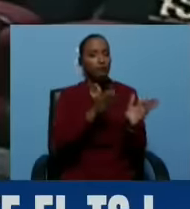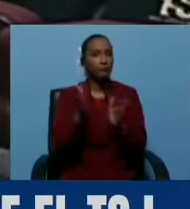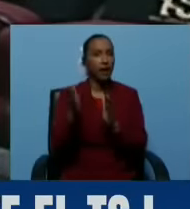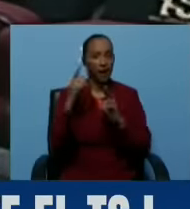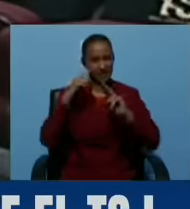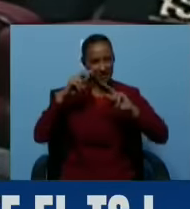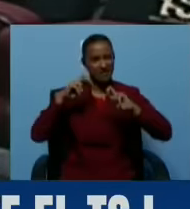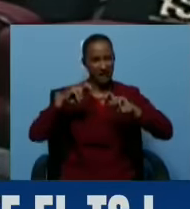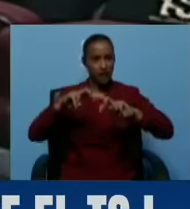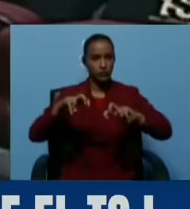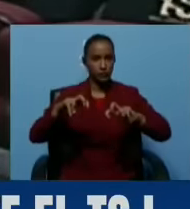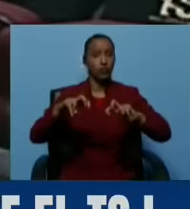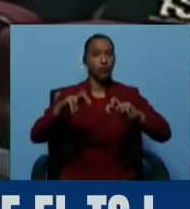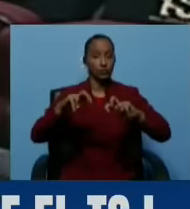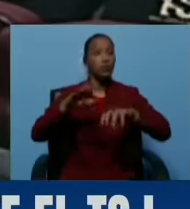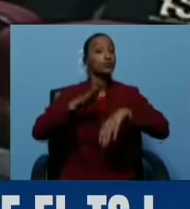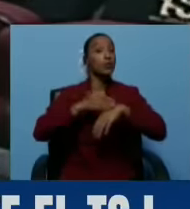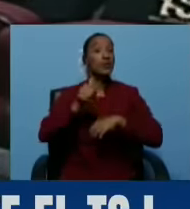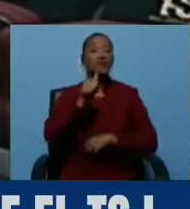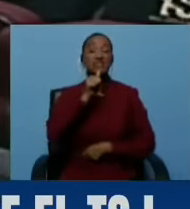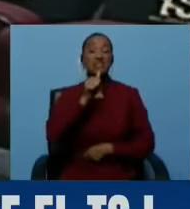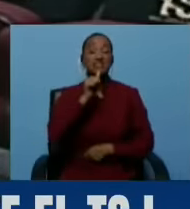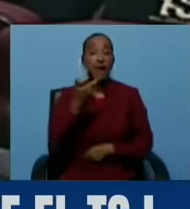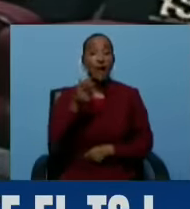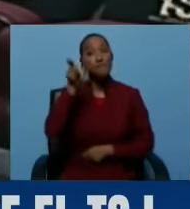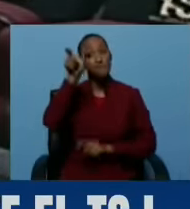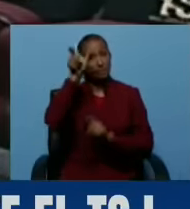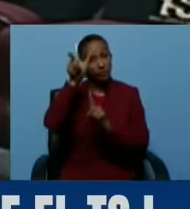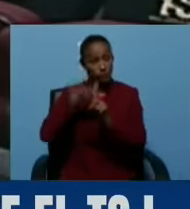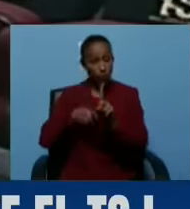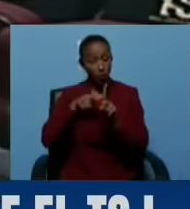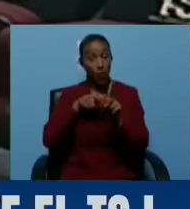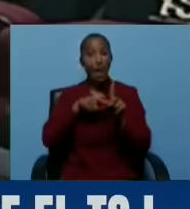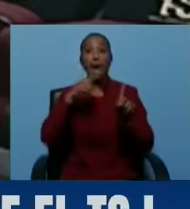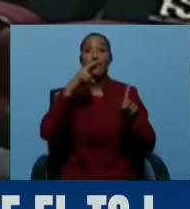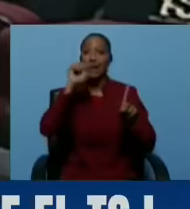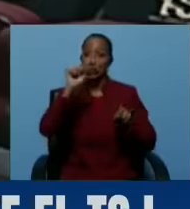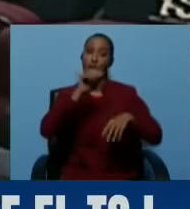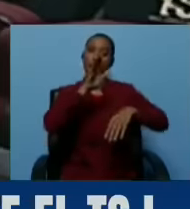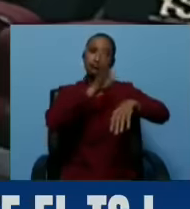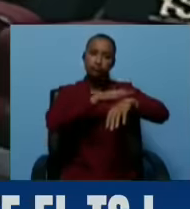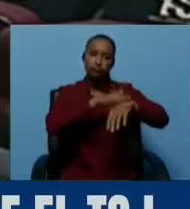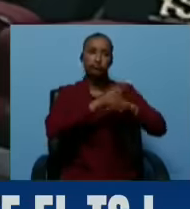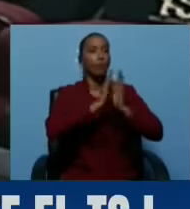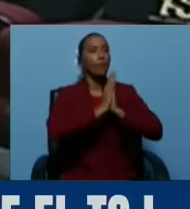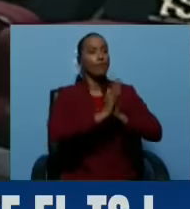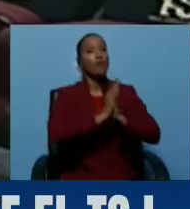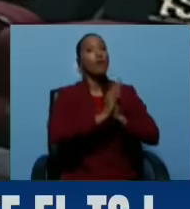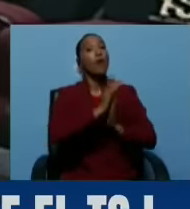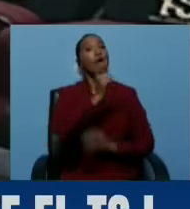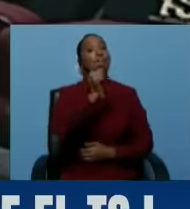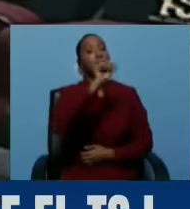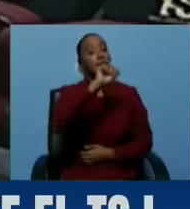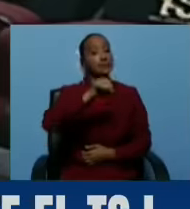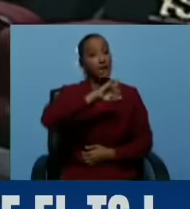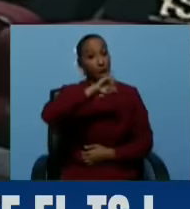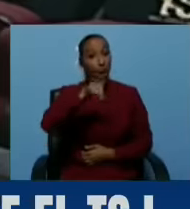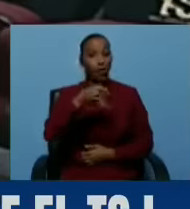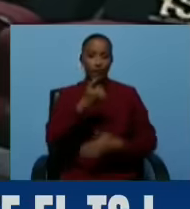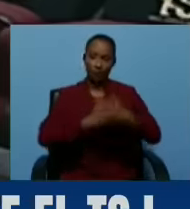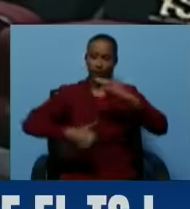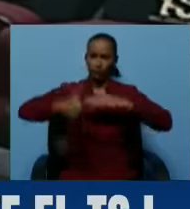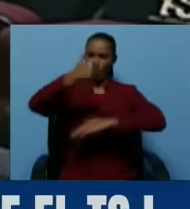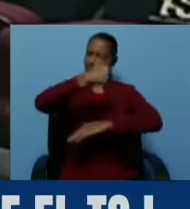Recordemos, fue el jefe de Estado venezolano Nicolás Maduro Moros quien solicitó a este tribunal, el máximo tribunal de justicia de nuestro